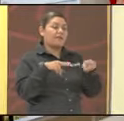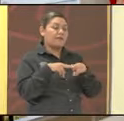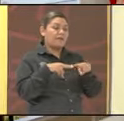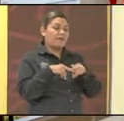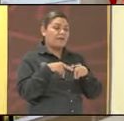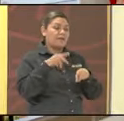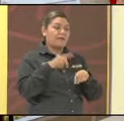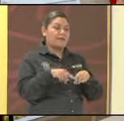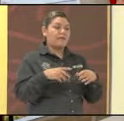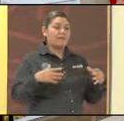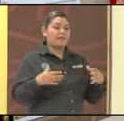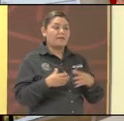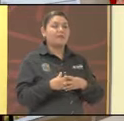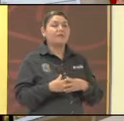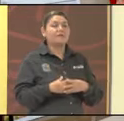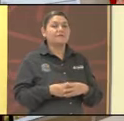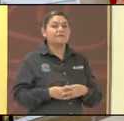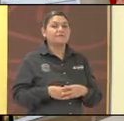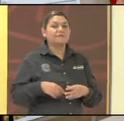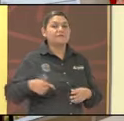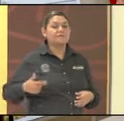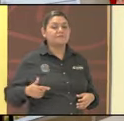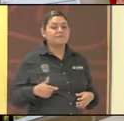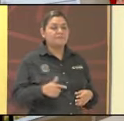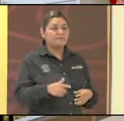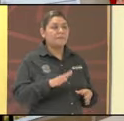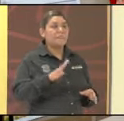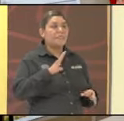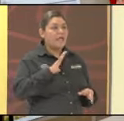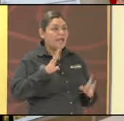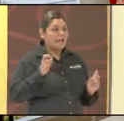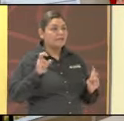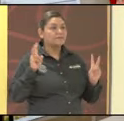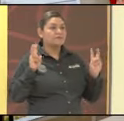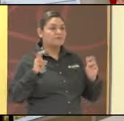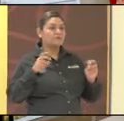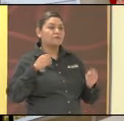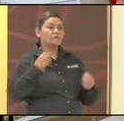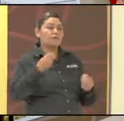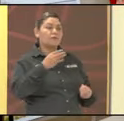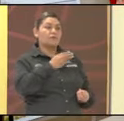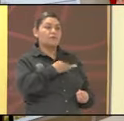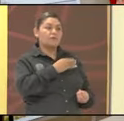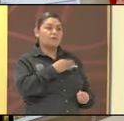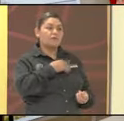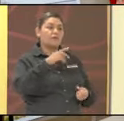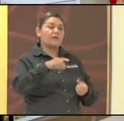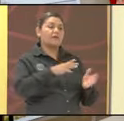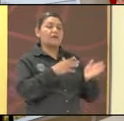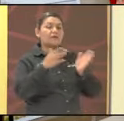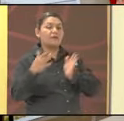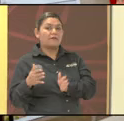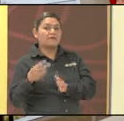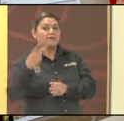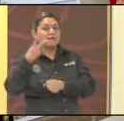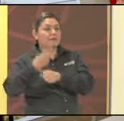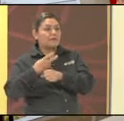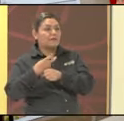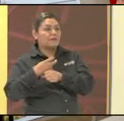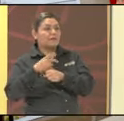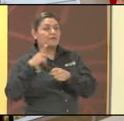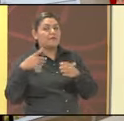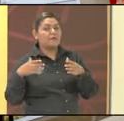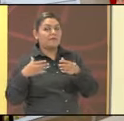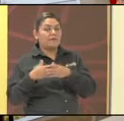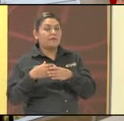de la Florida. ¿Sí? Ahí estuvimos, ya hay un proyecto muy bueno. La segunda parte fue ya con los coordinadores y el director